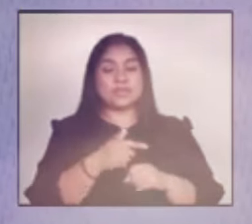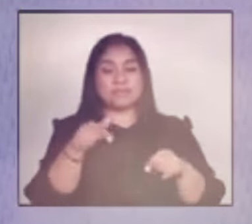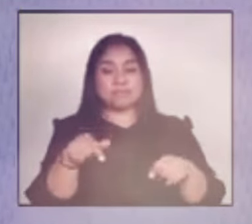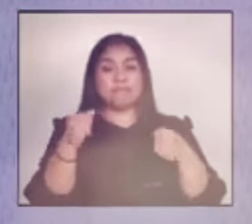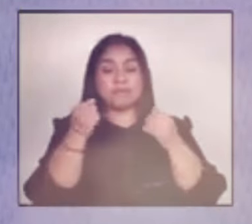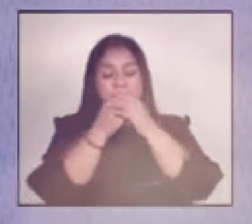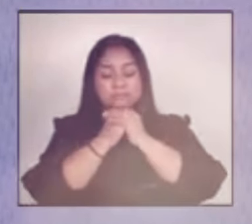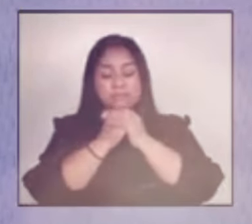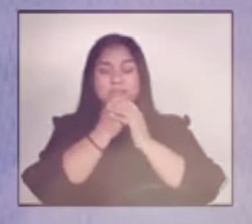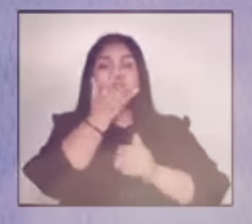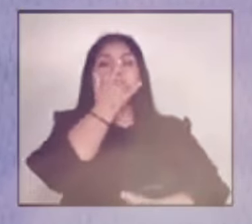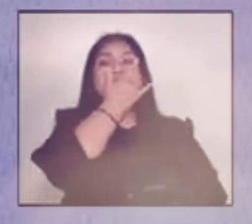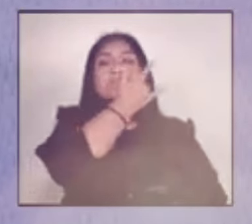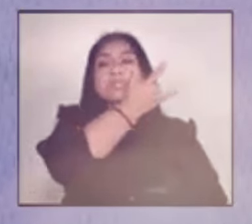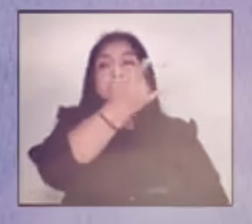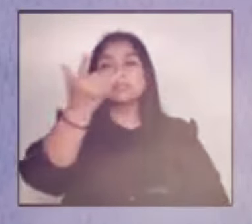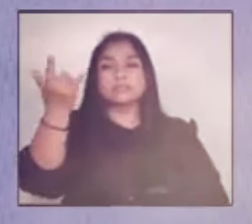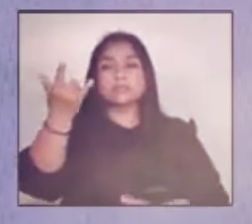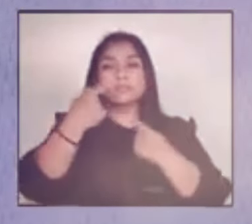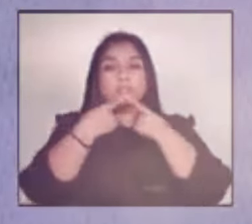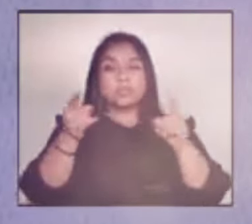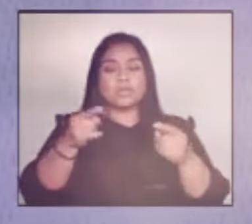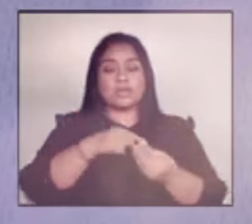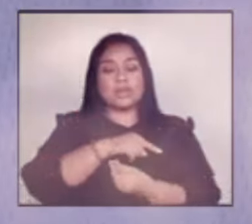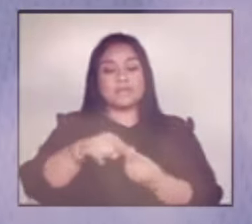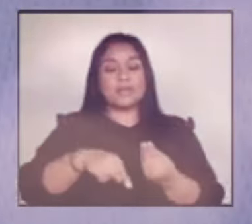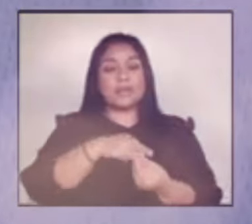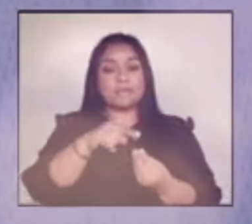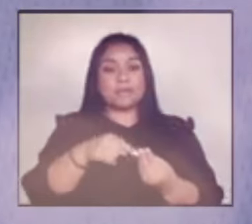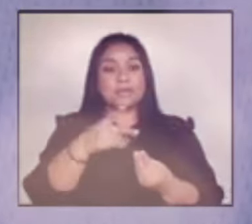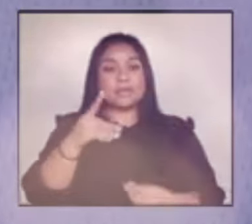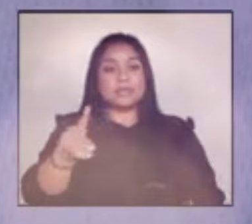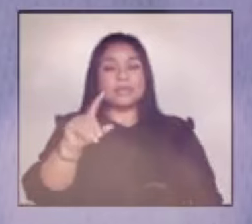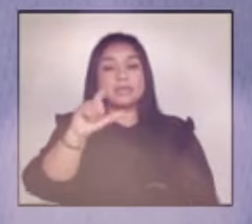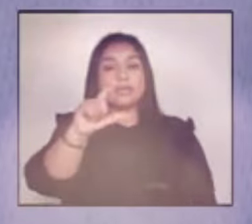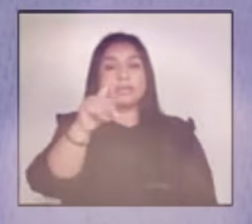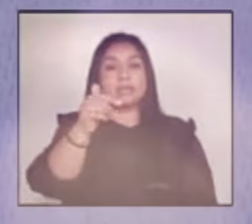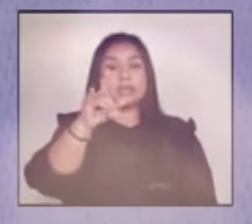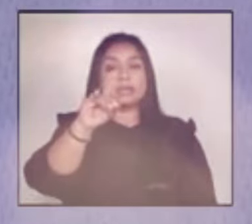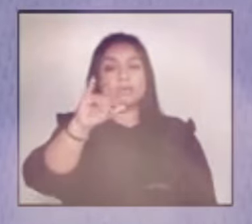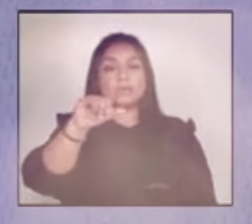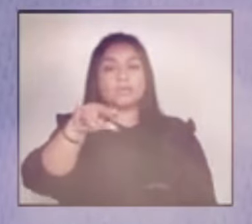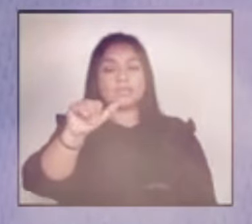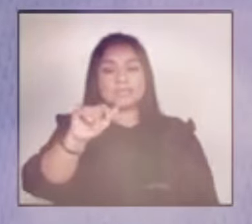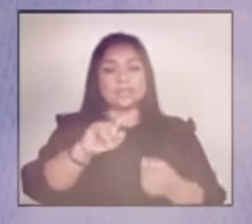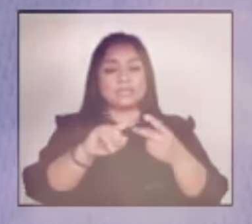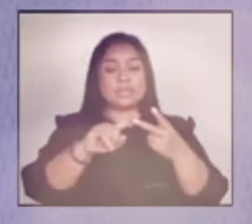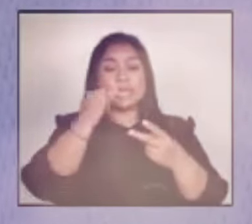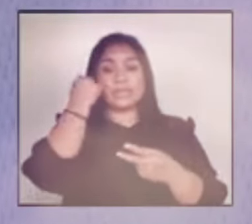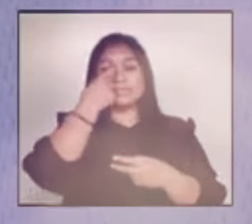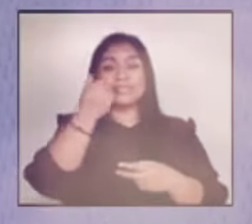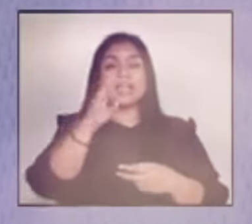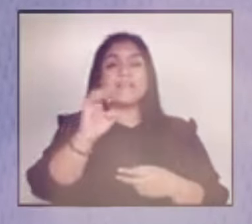pedir una disculpa pública a la familia de Claudina Isabel Velázquez Páez,